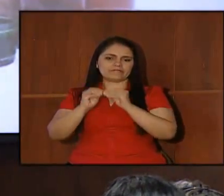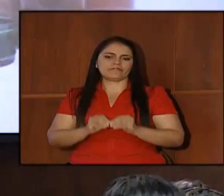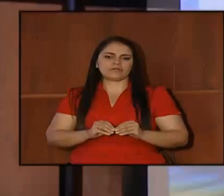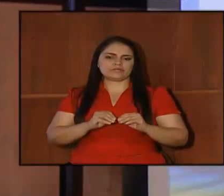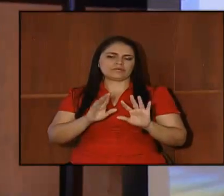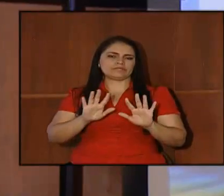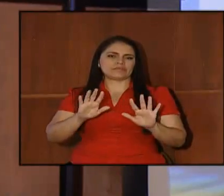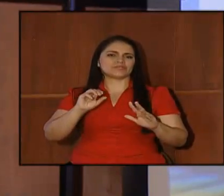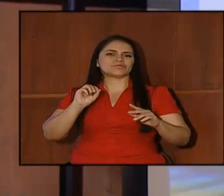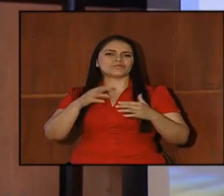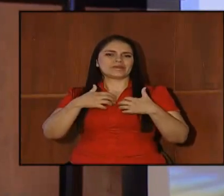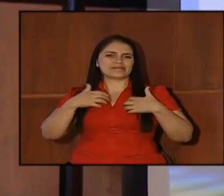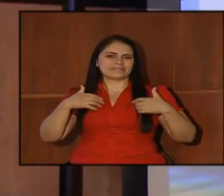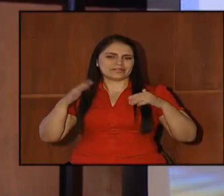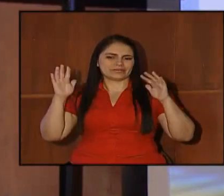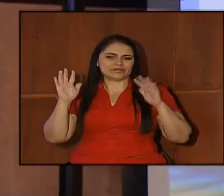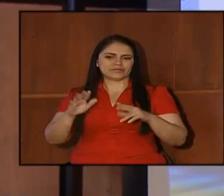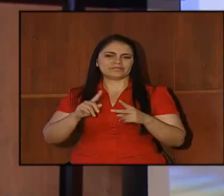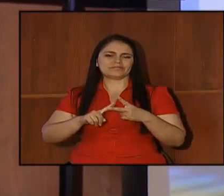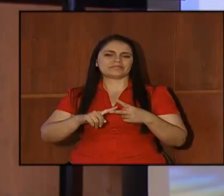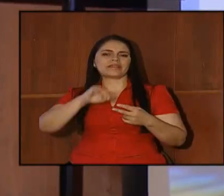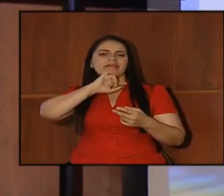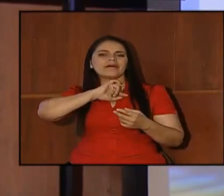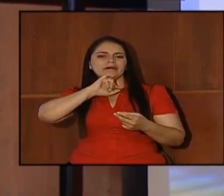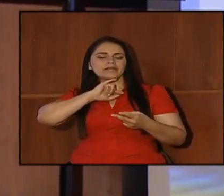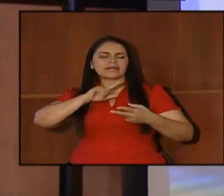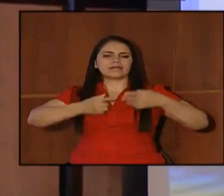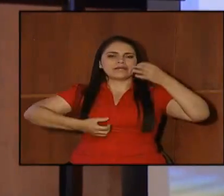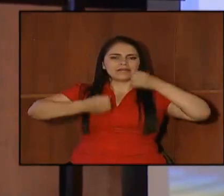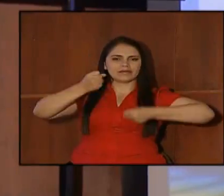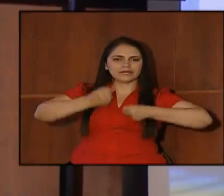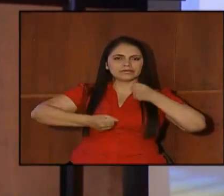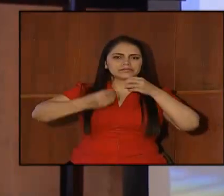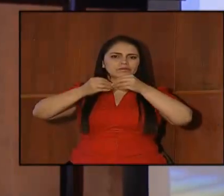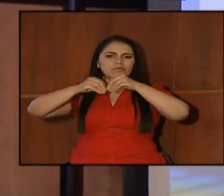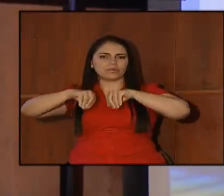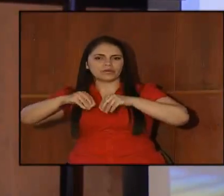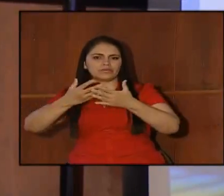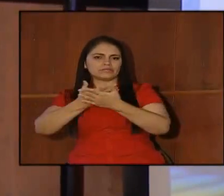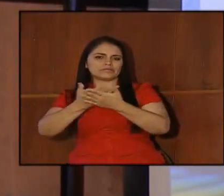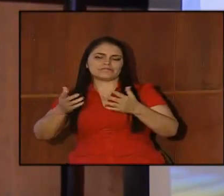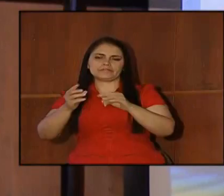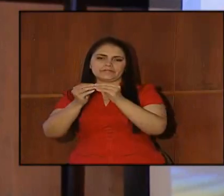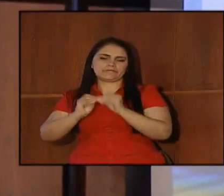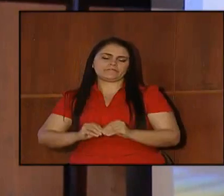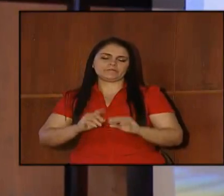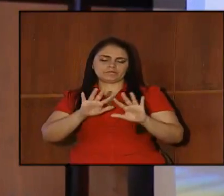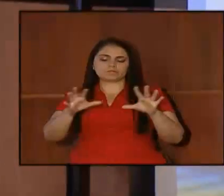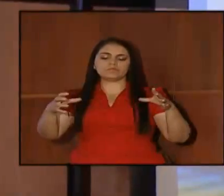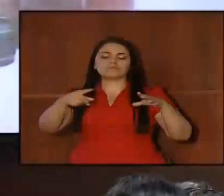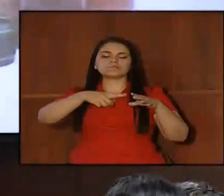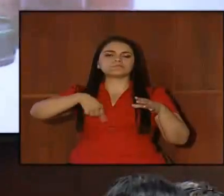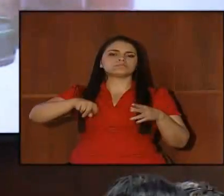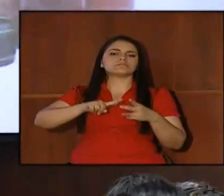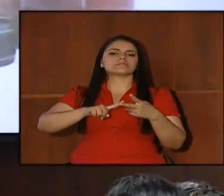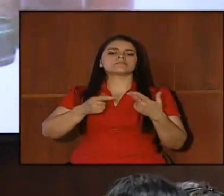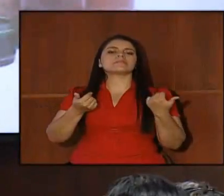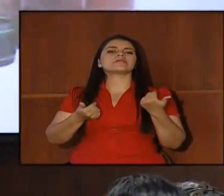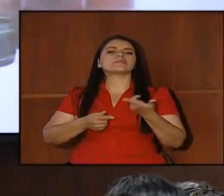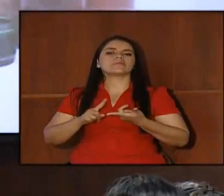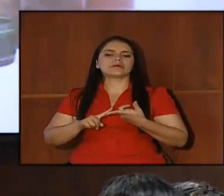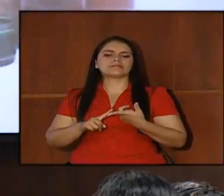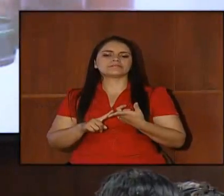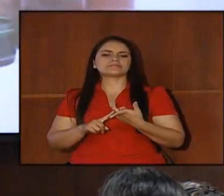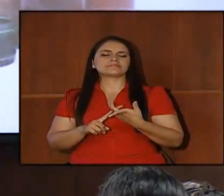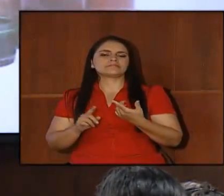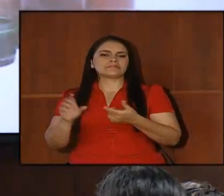alimentos de origen animal, ¿cierto? Como las carnes, leche, huevos, también se deben incluir, y deben incluir cereales. Entre los cereales